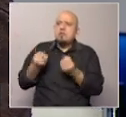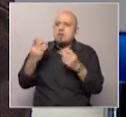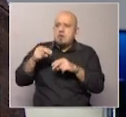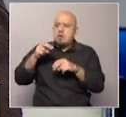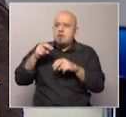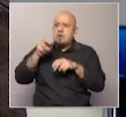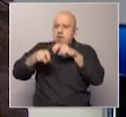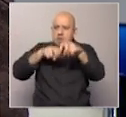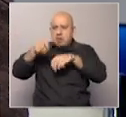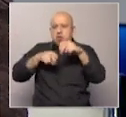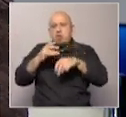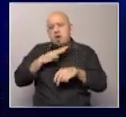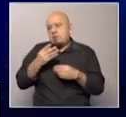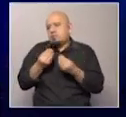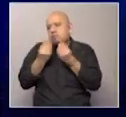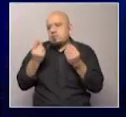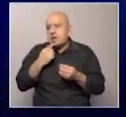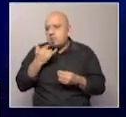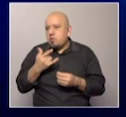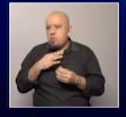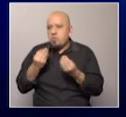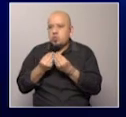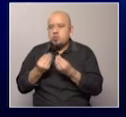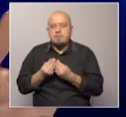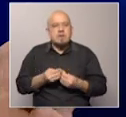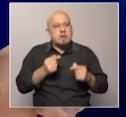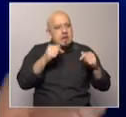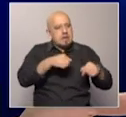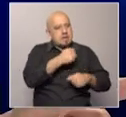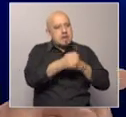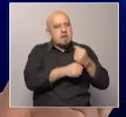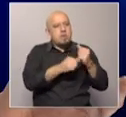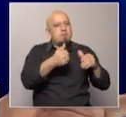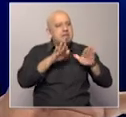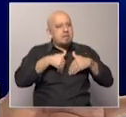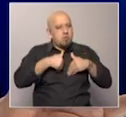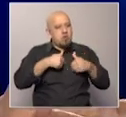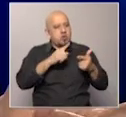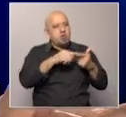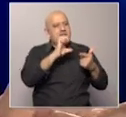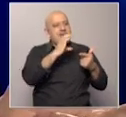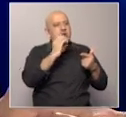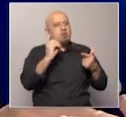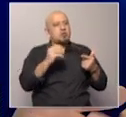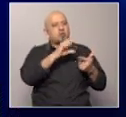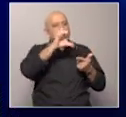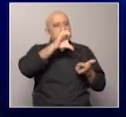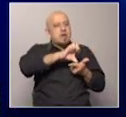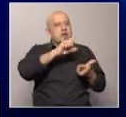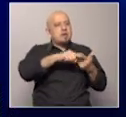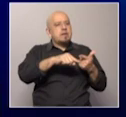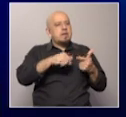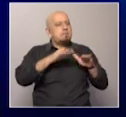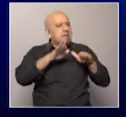este tiro uno de miles bien un ejemplo retomando los ejes de este año menciona este patrimonio eco ciudad y periferia de